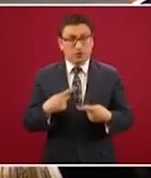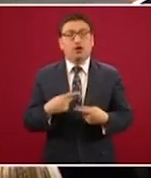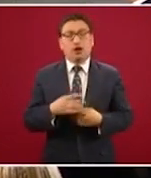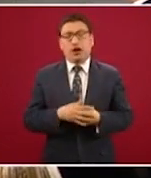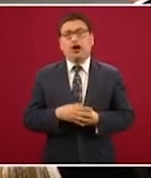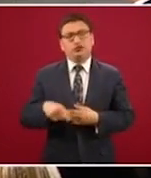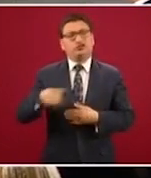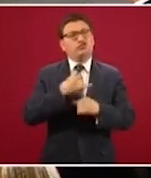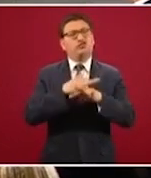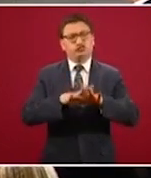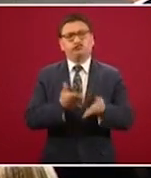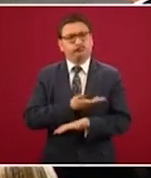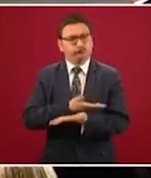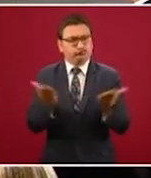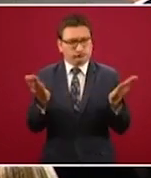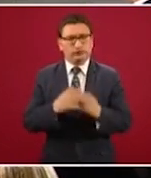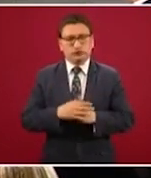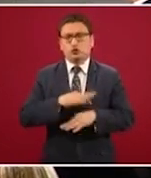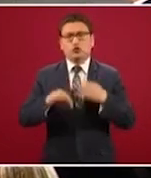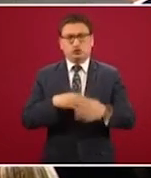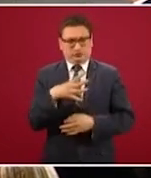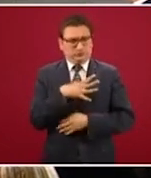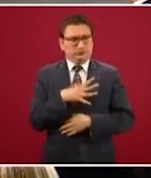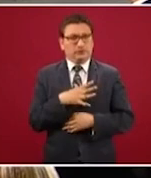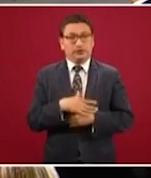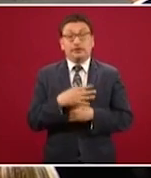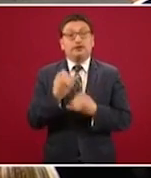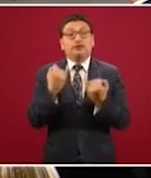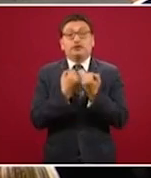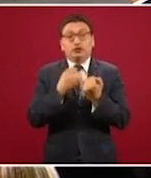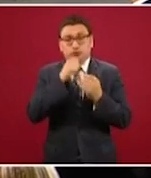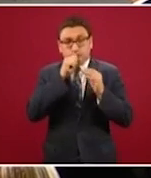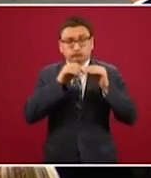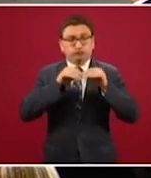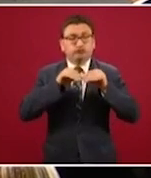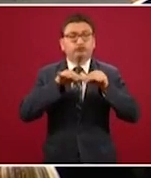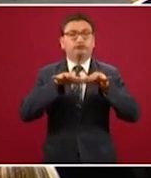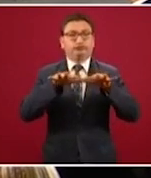tengamos la información y que se difunda, porque